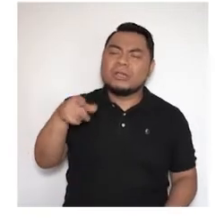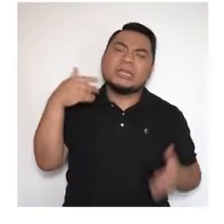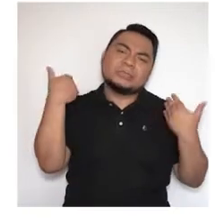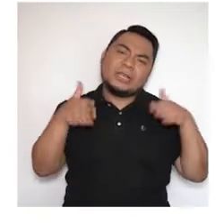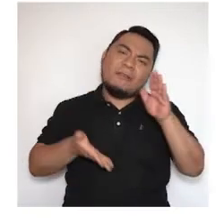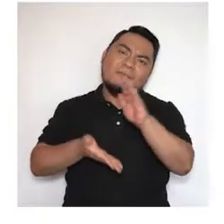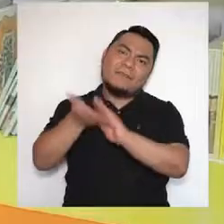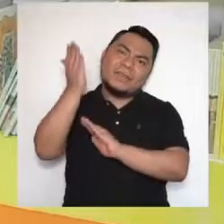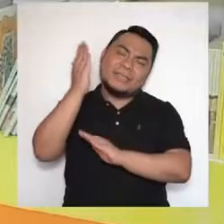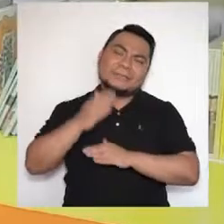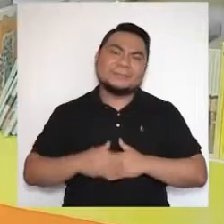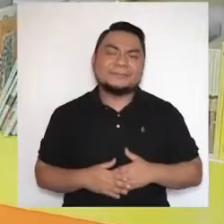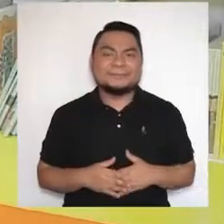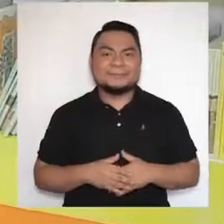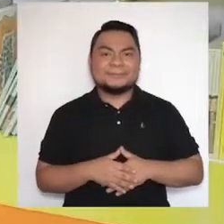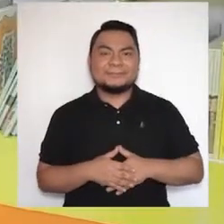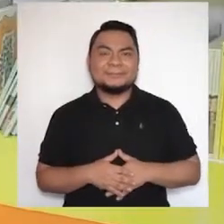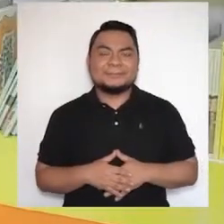se va.